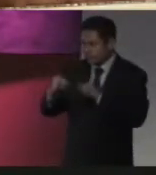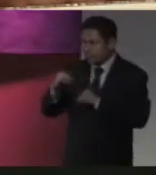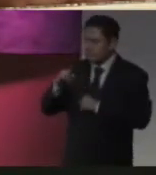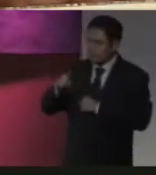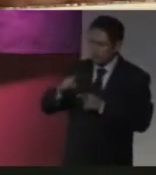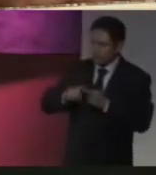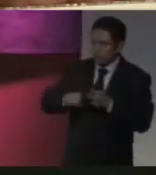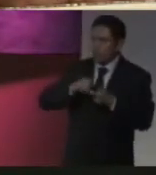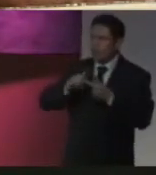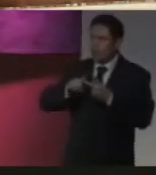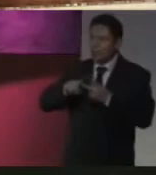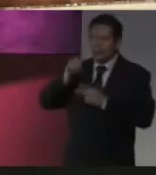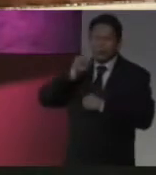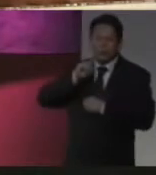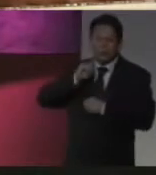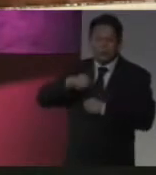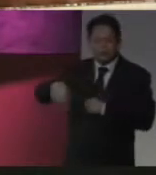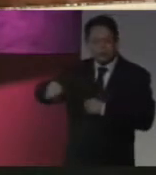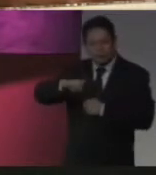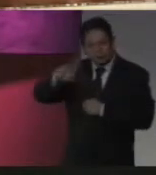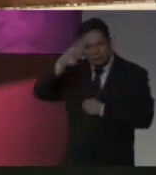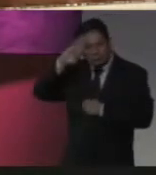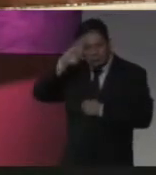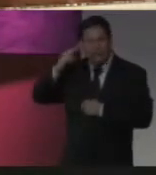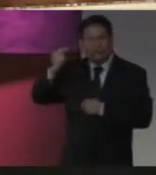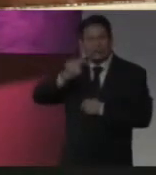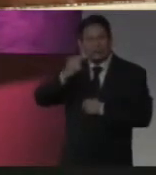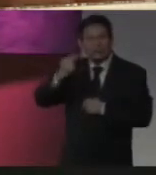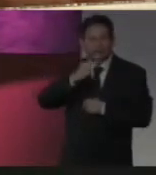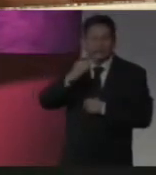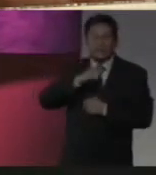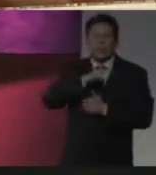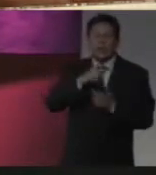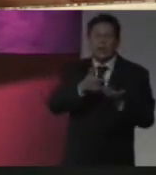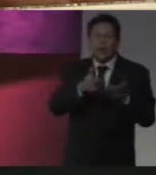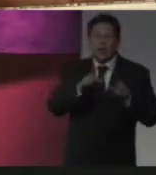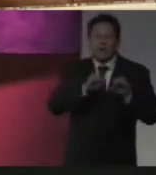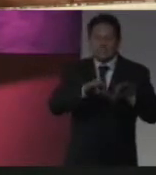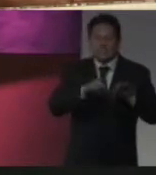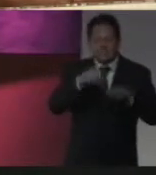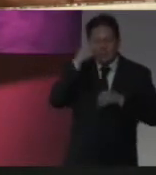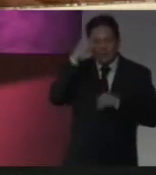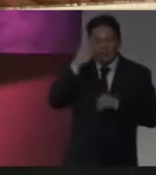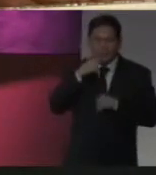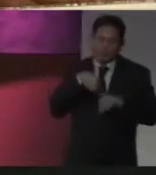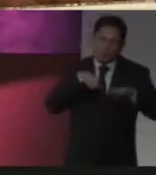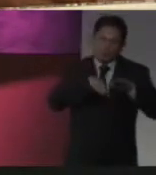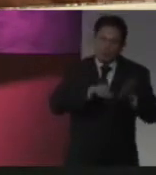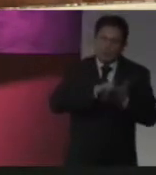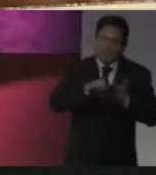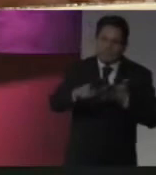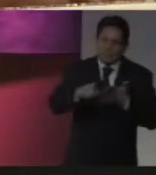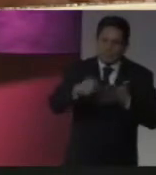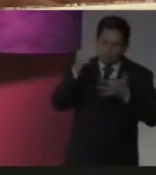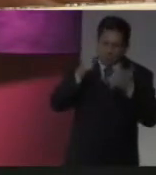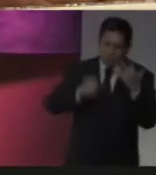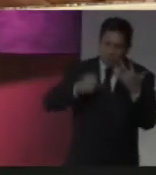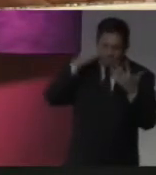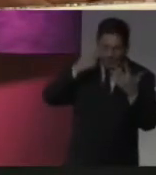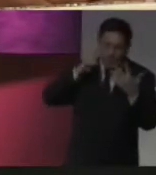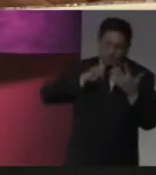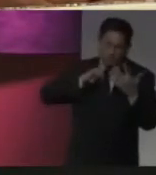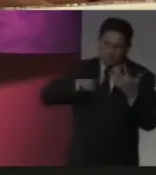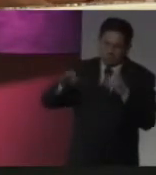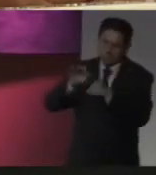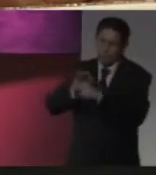tener un centro de derechos específico para las mujeres, porque los que existían en ese